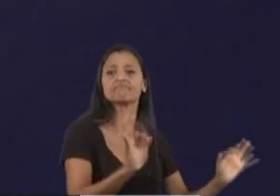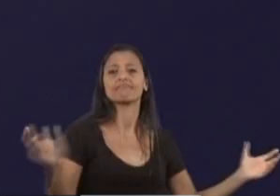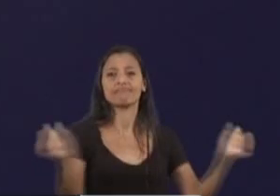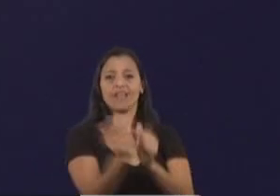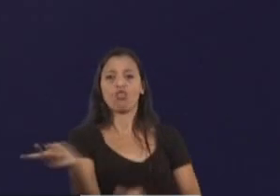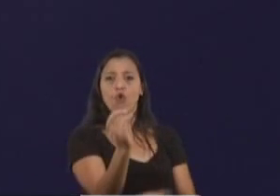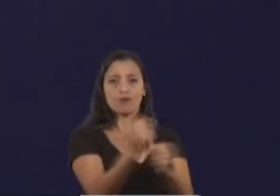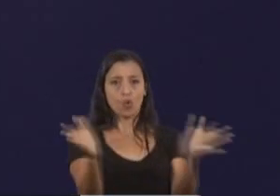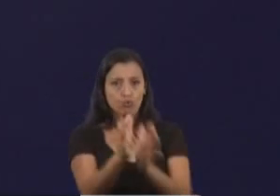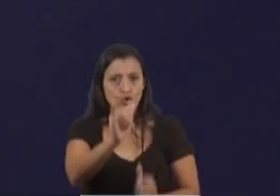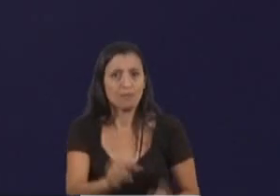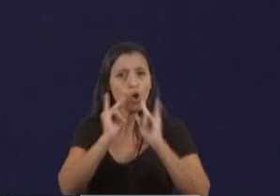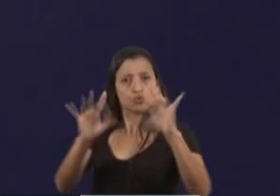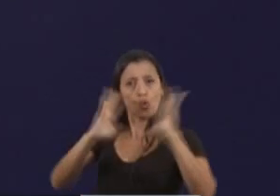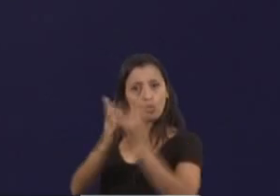no